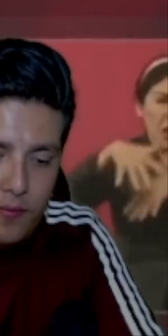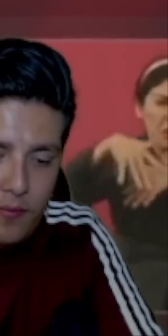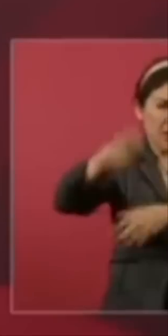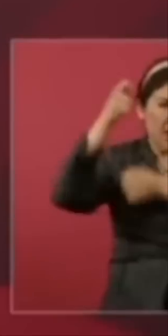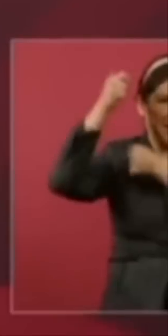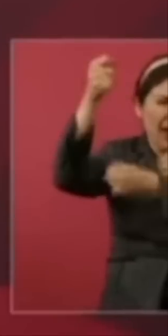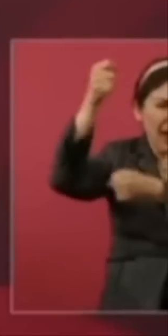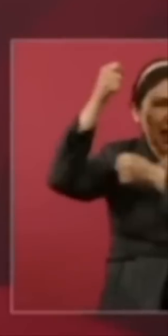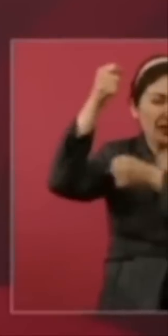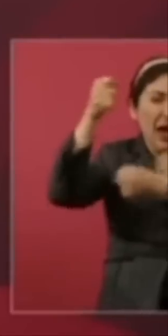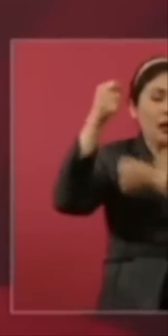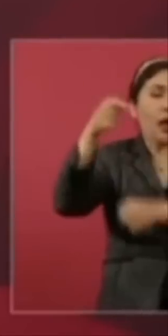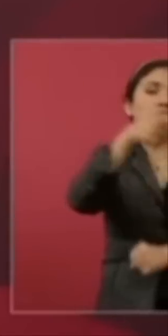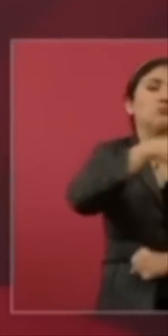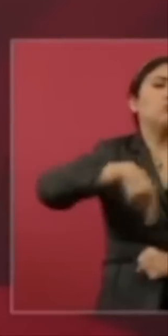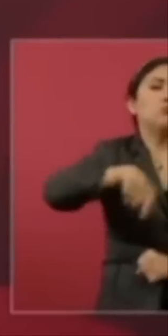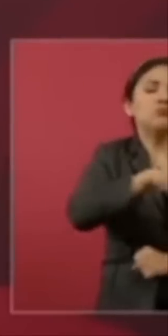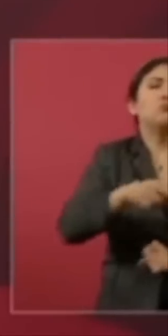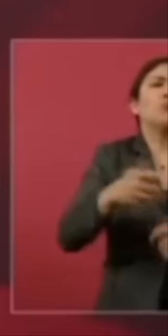marcharon con